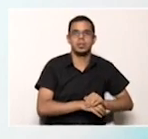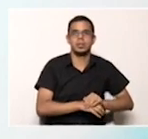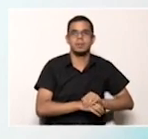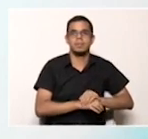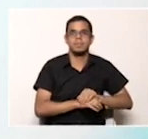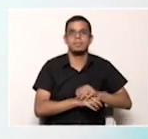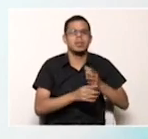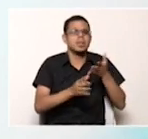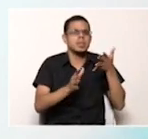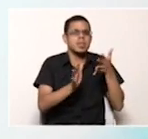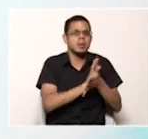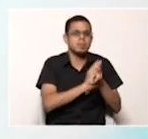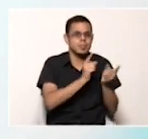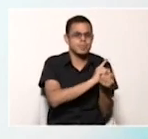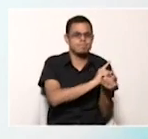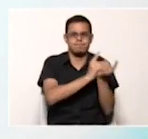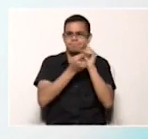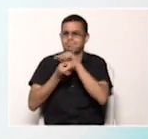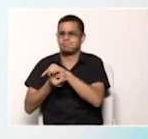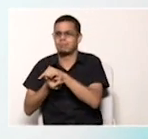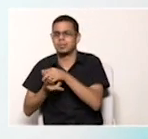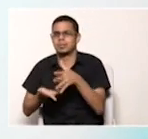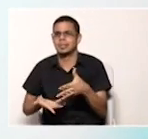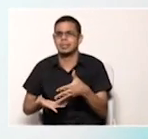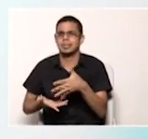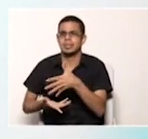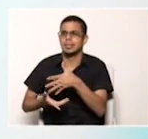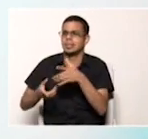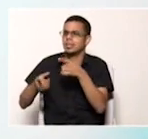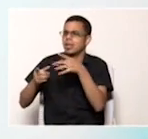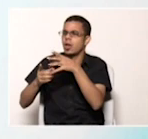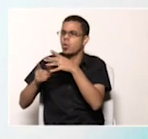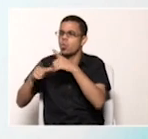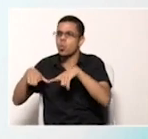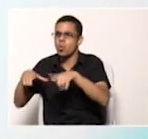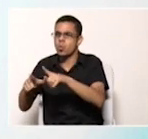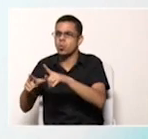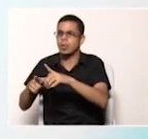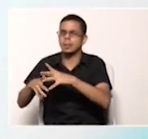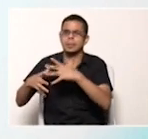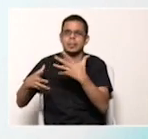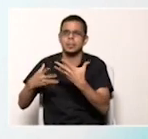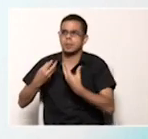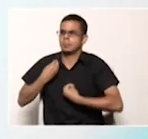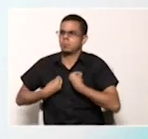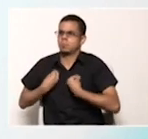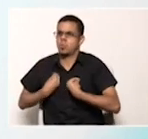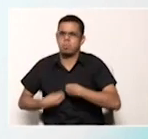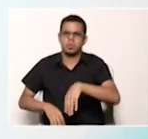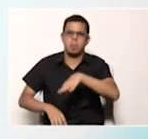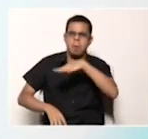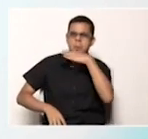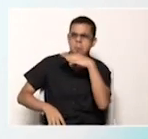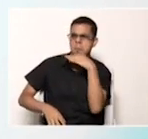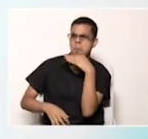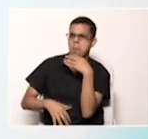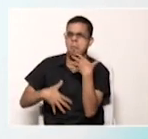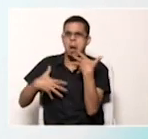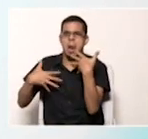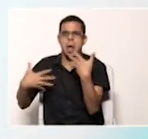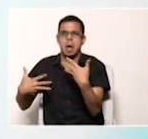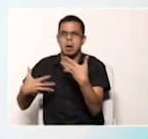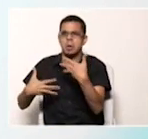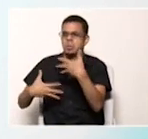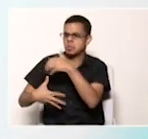también sucede. Si estamos realizando el aprendizaje en un clima de tensión, de malas caras, en un clima